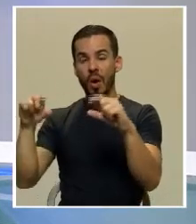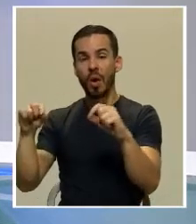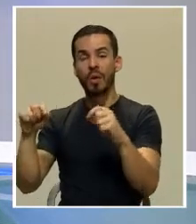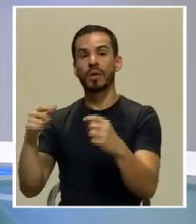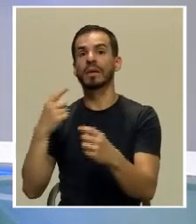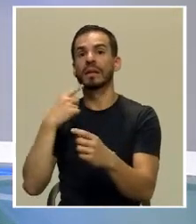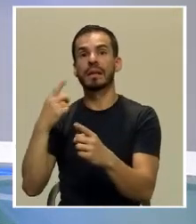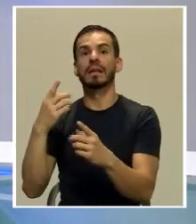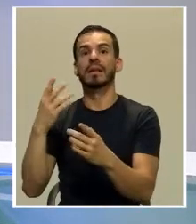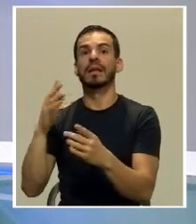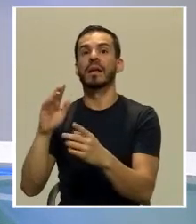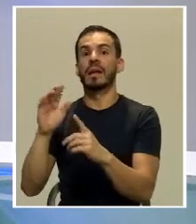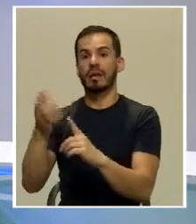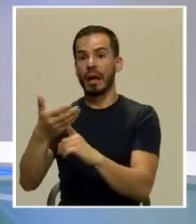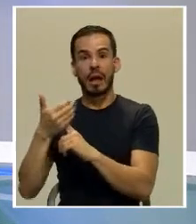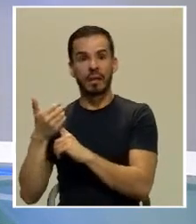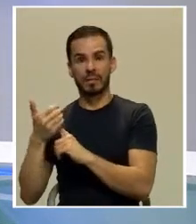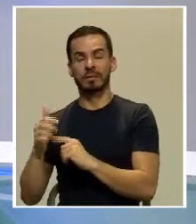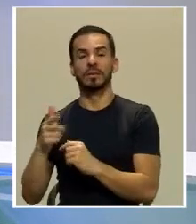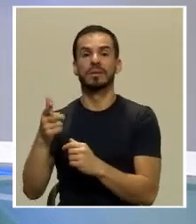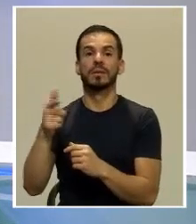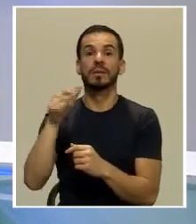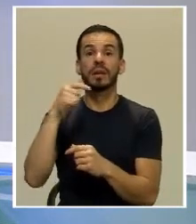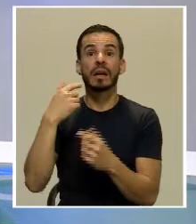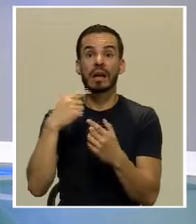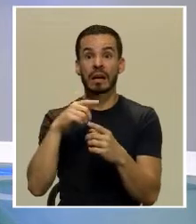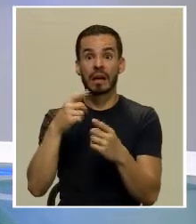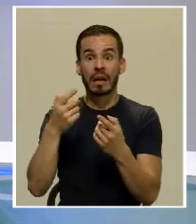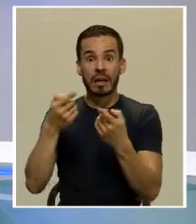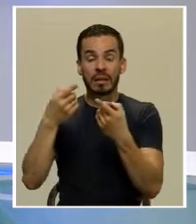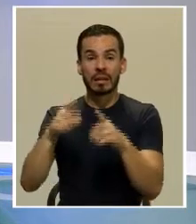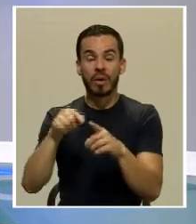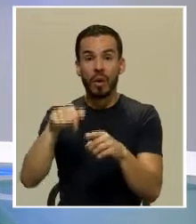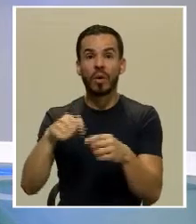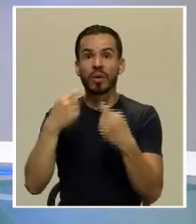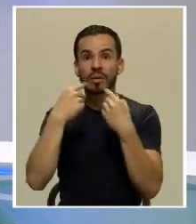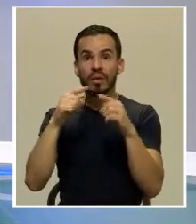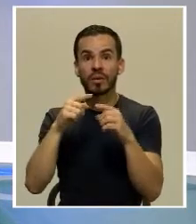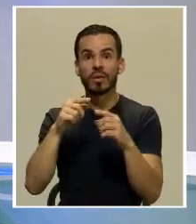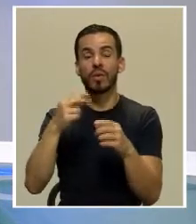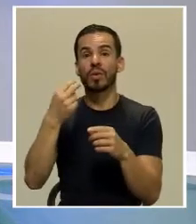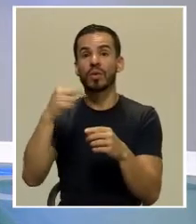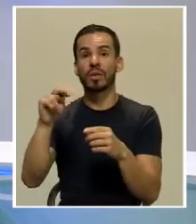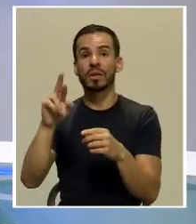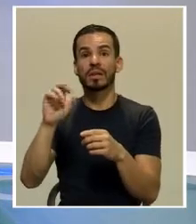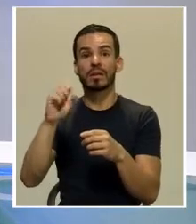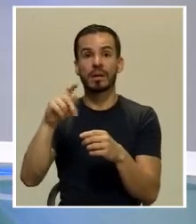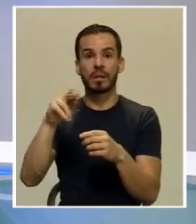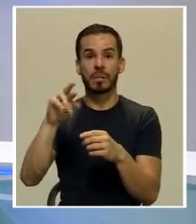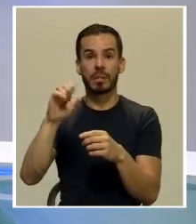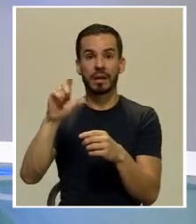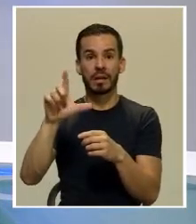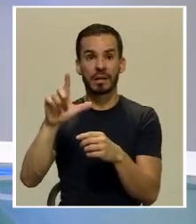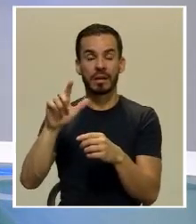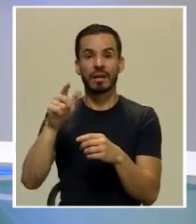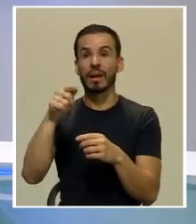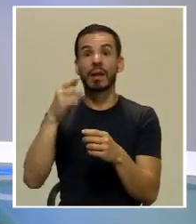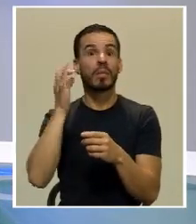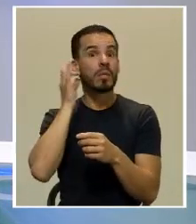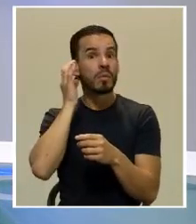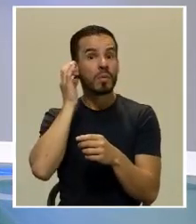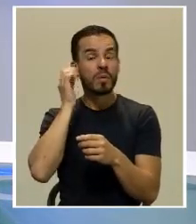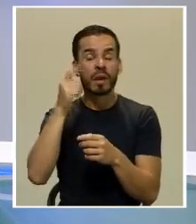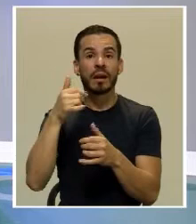de cuarentena. El caso lo reveló hoy Noticias Repretel. La mujer